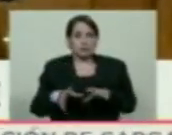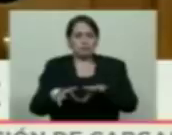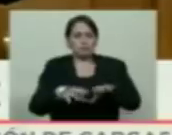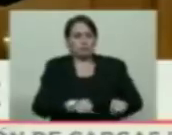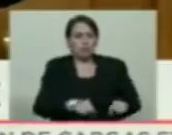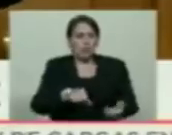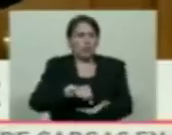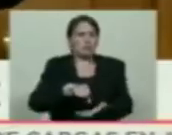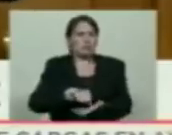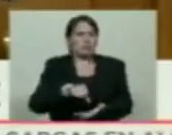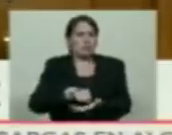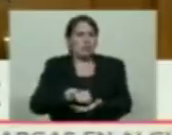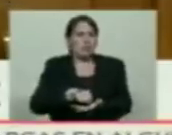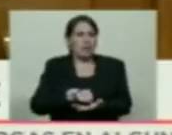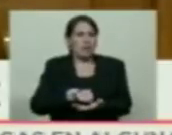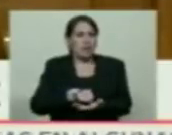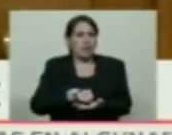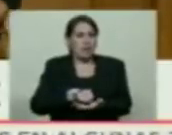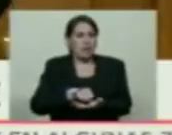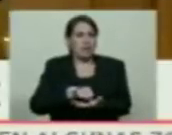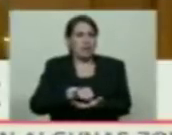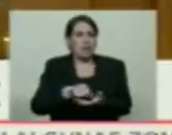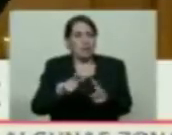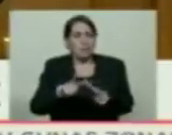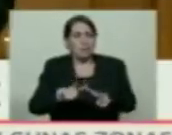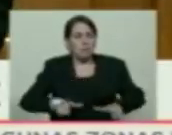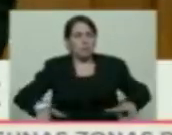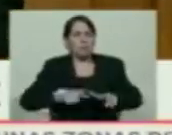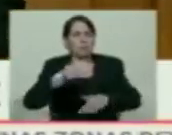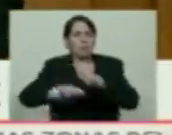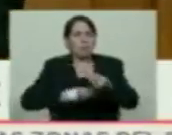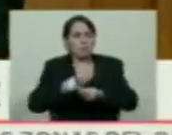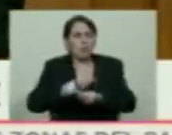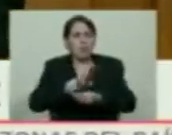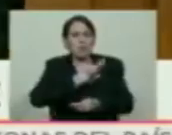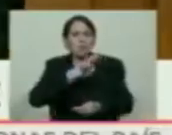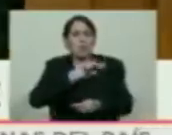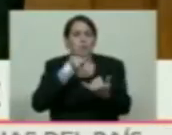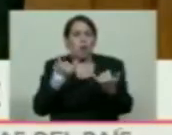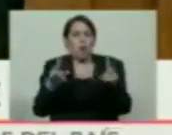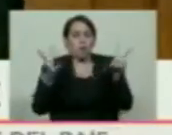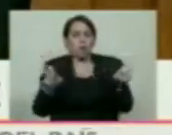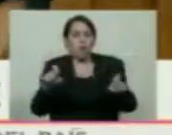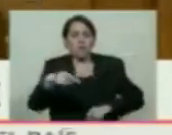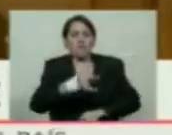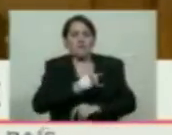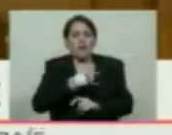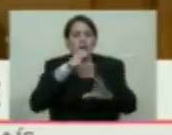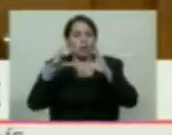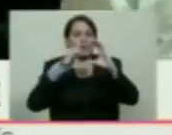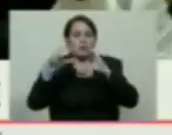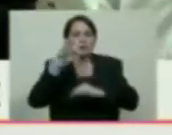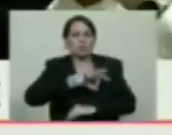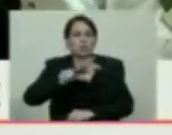la sede de la Universidad Nacional de la Comunicación Social. Dios mediante. Ojalá que eso se dé. Porque uno no quiere